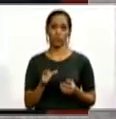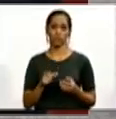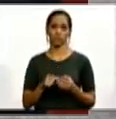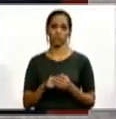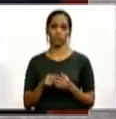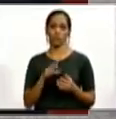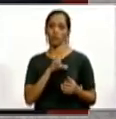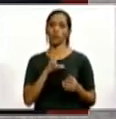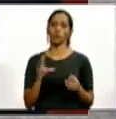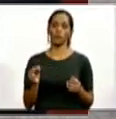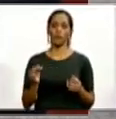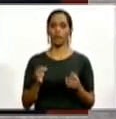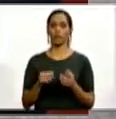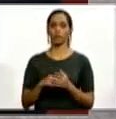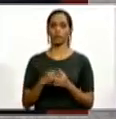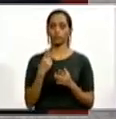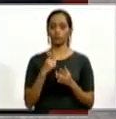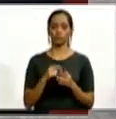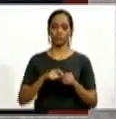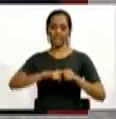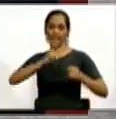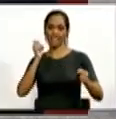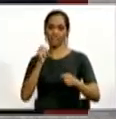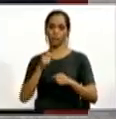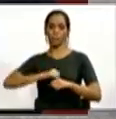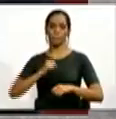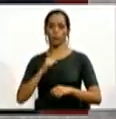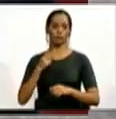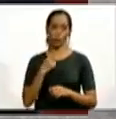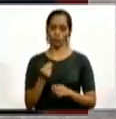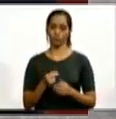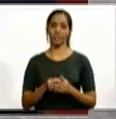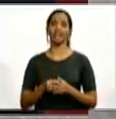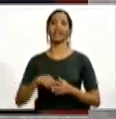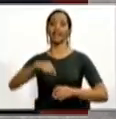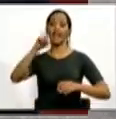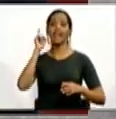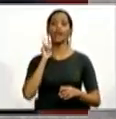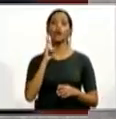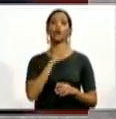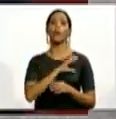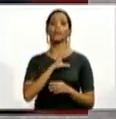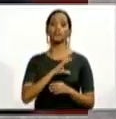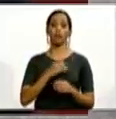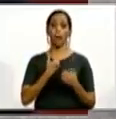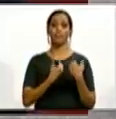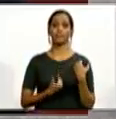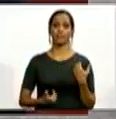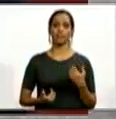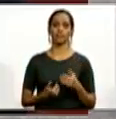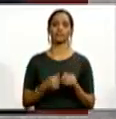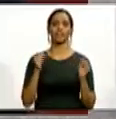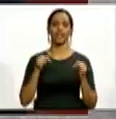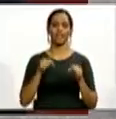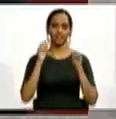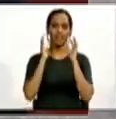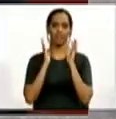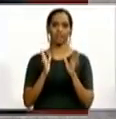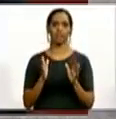No es, digamos, un ex policía que simplemente... No, es un comisionado presidencial y aquí se le